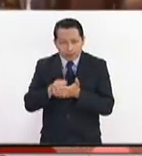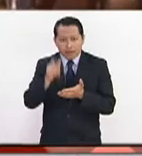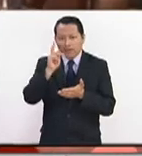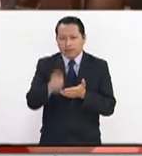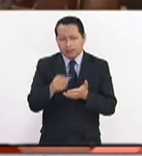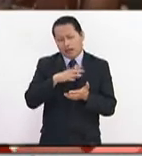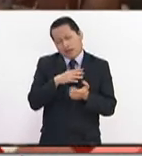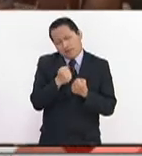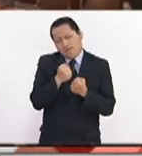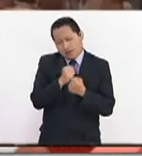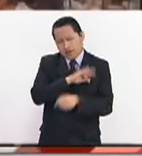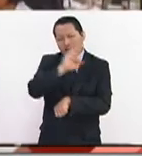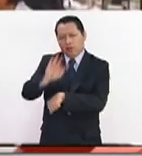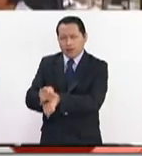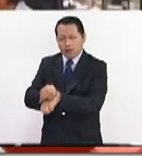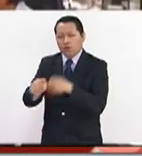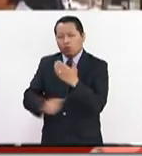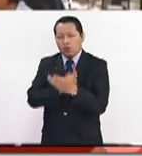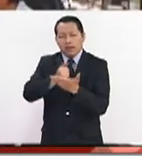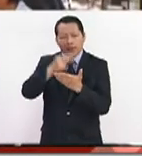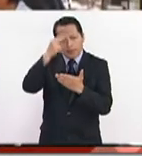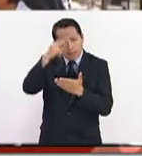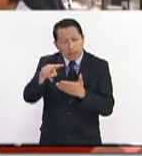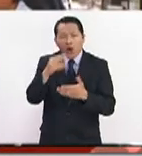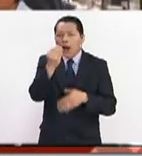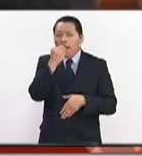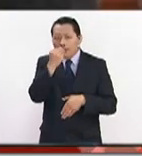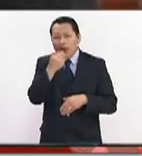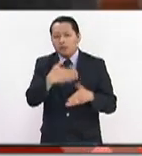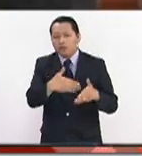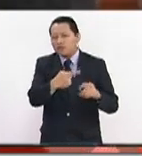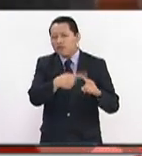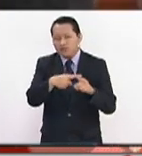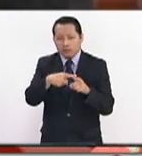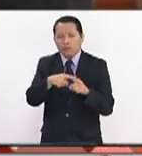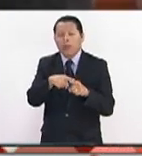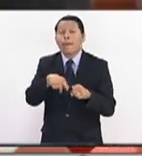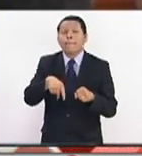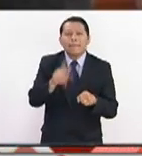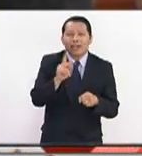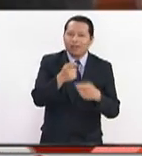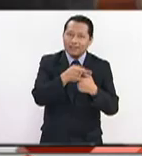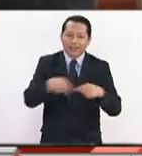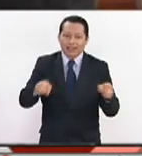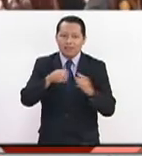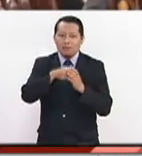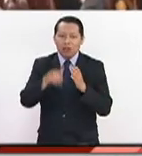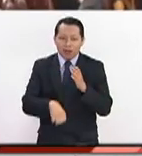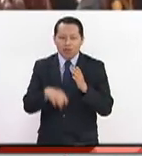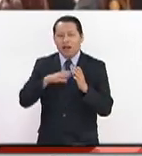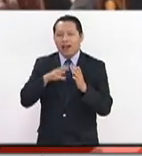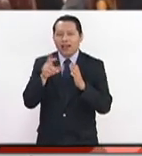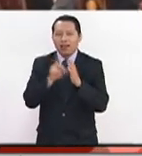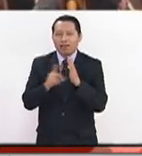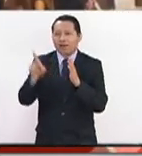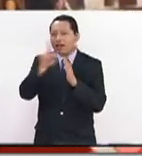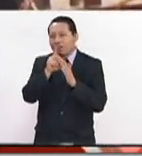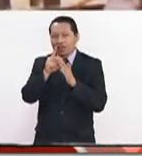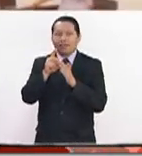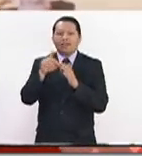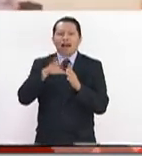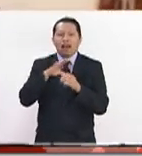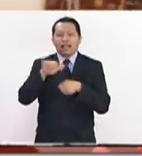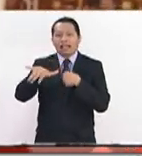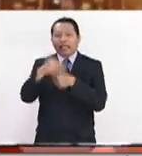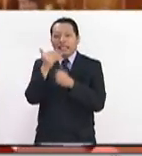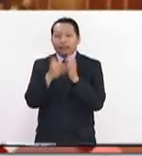mucha aportación para la Ciudad de México y para los alimentos de la Ciudad de México lo hacen, pero no es lo mismo eso que un departamento de 12, 13, 14 o 15 millones